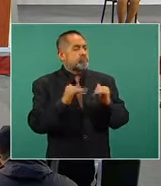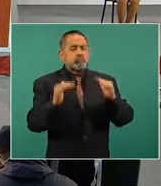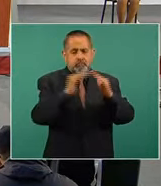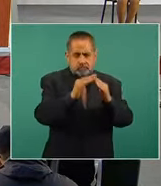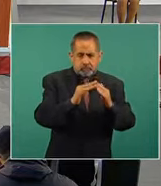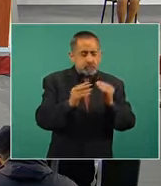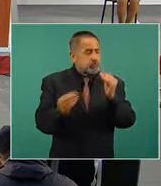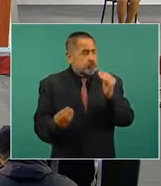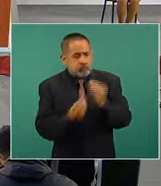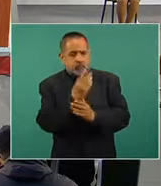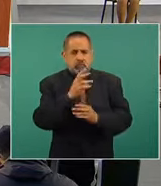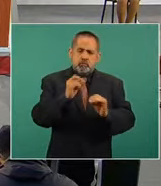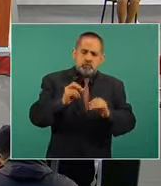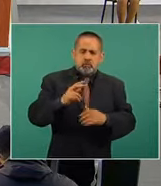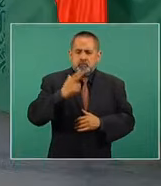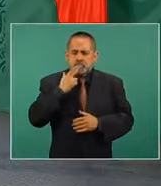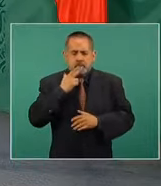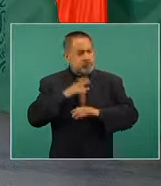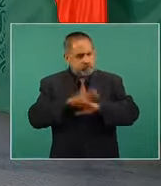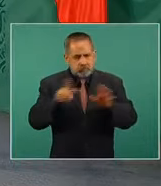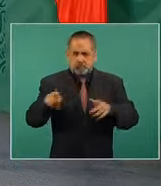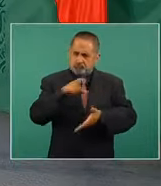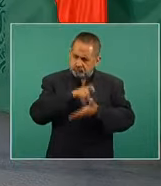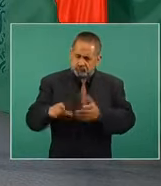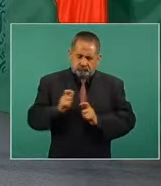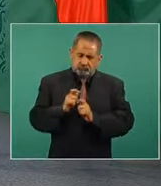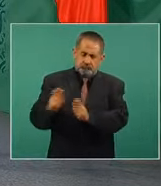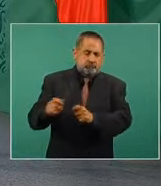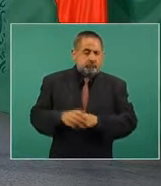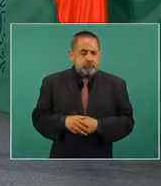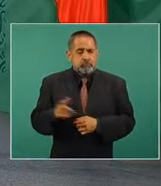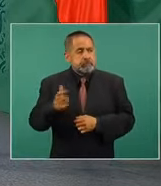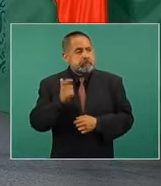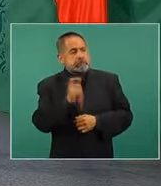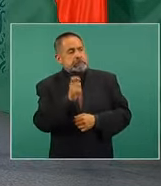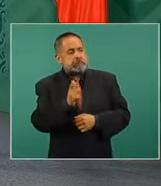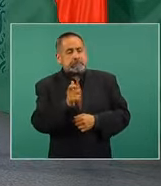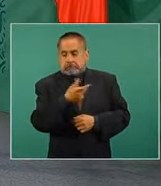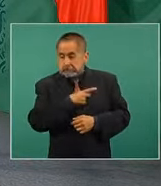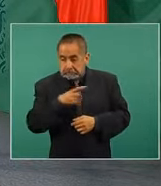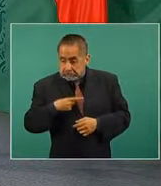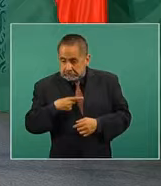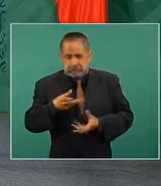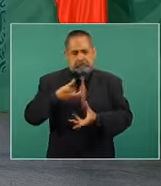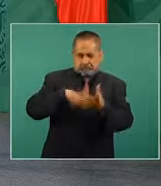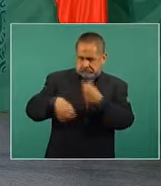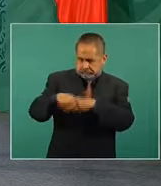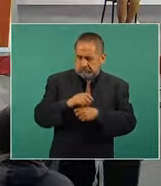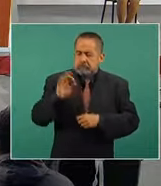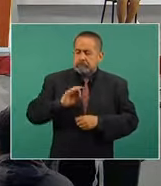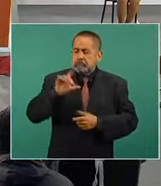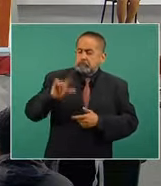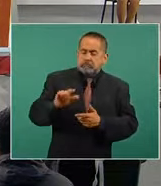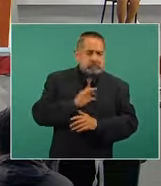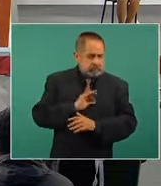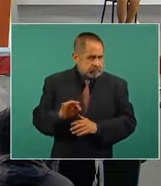existente en el mercado. Se van a poder refinanciar sus créditos de la banca o del propio Infonavit del pasado, y van a